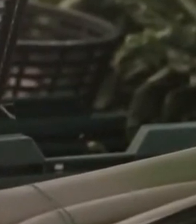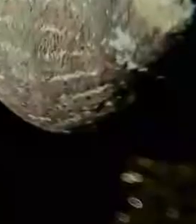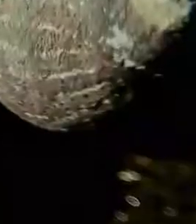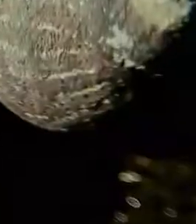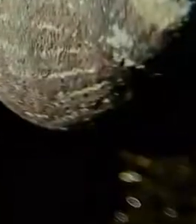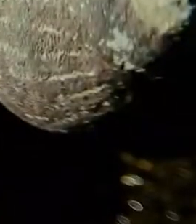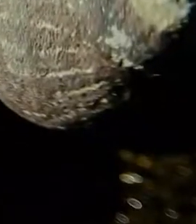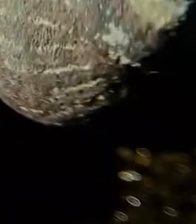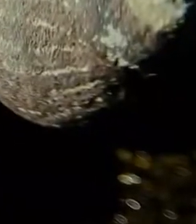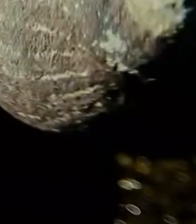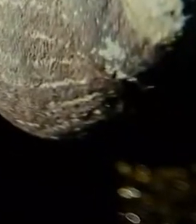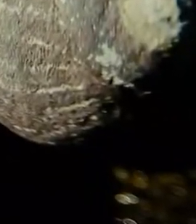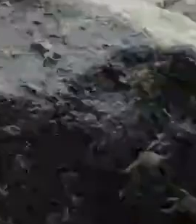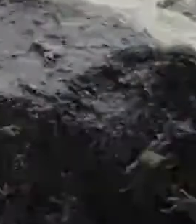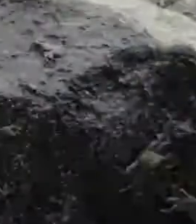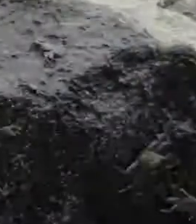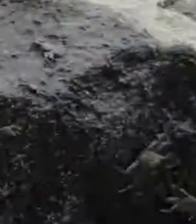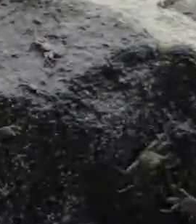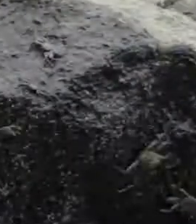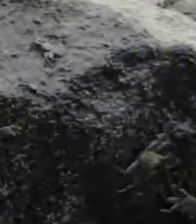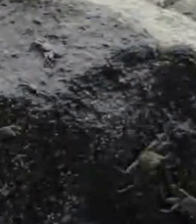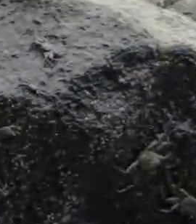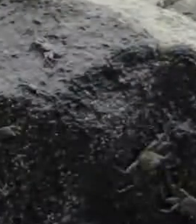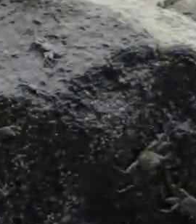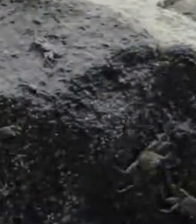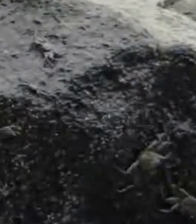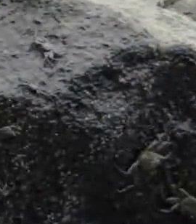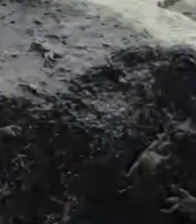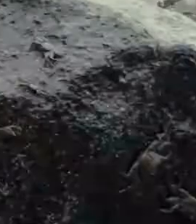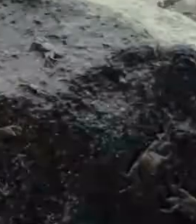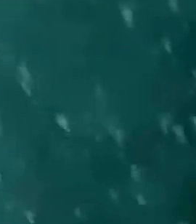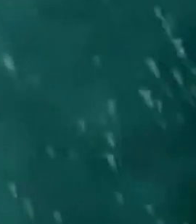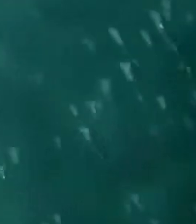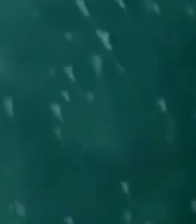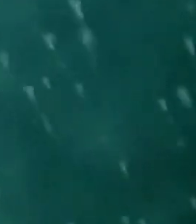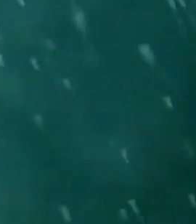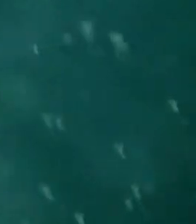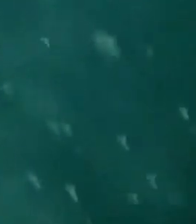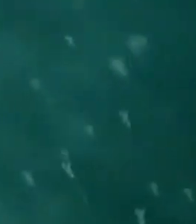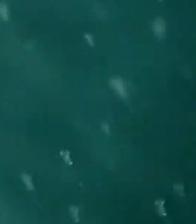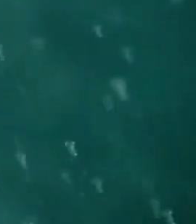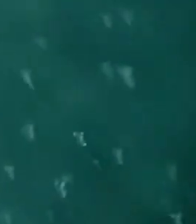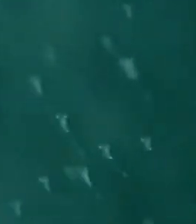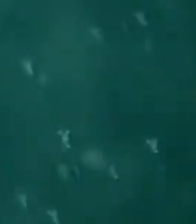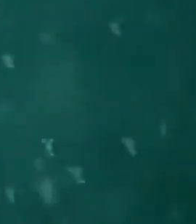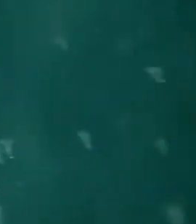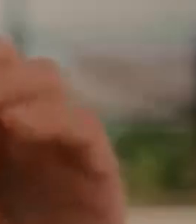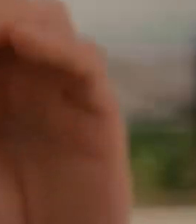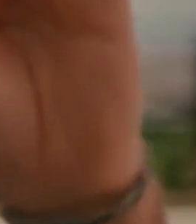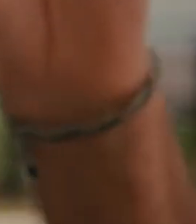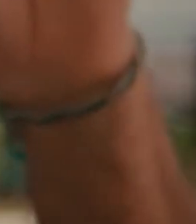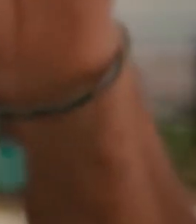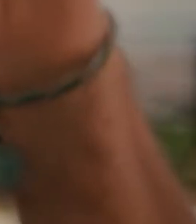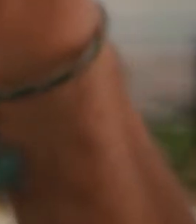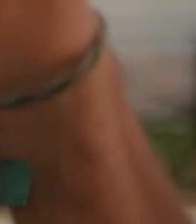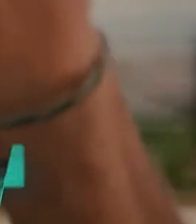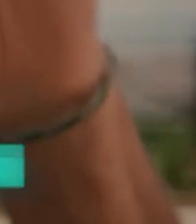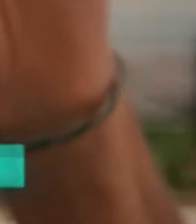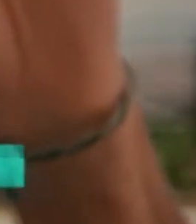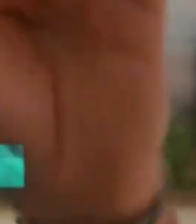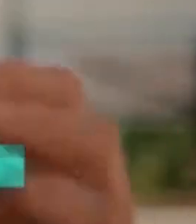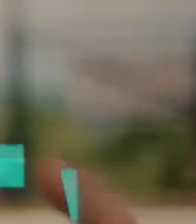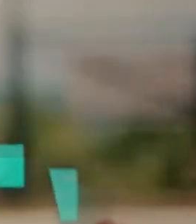Merecen total plenitud. Cangrejos, ostiones, erizos, mejillones, corales, el doble del